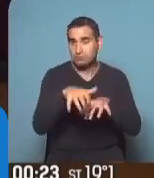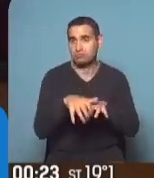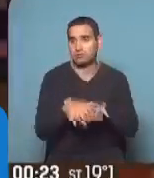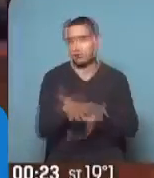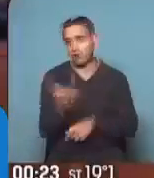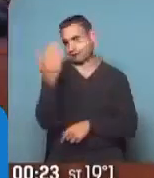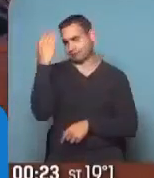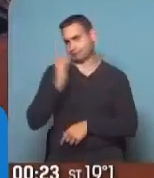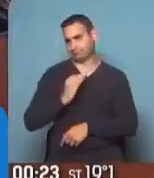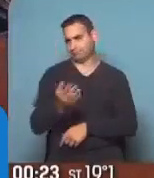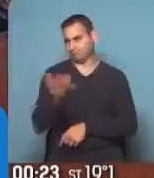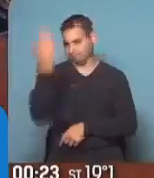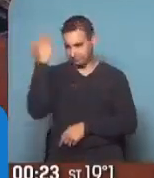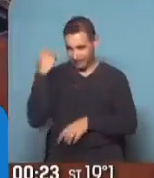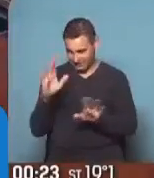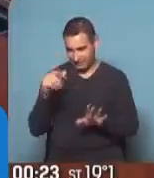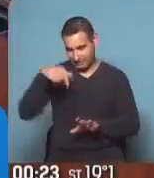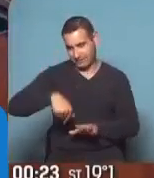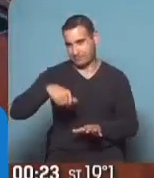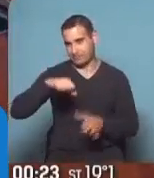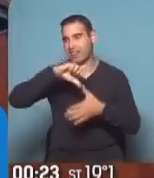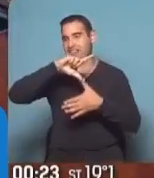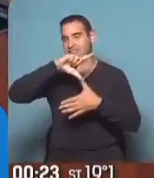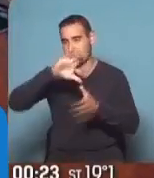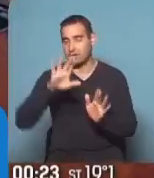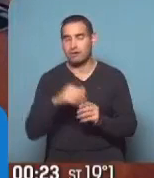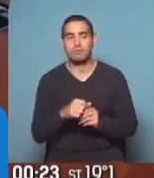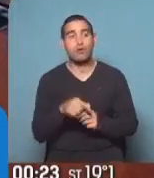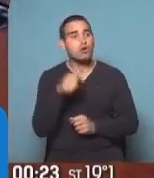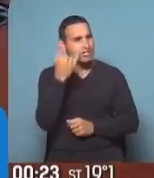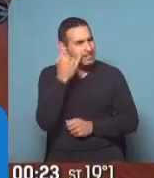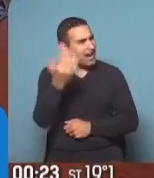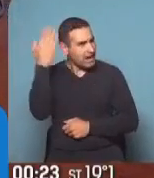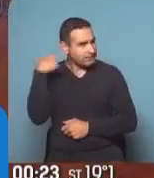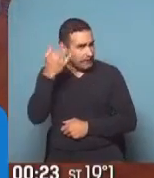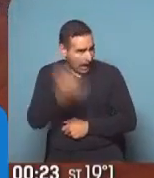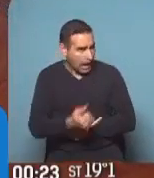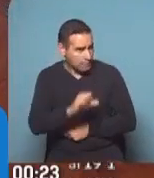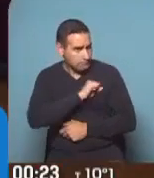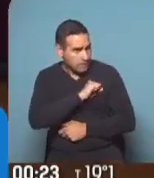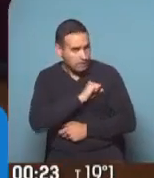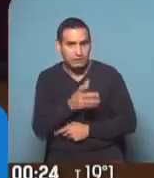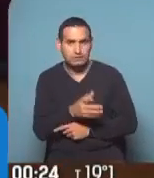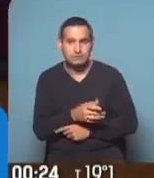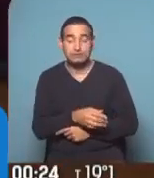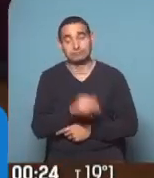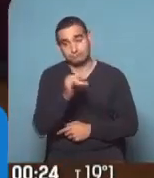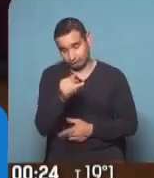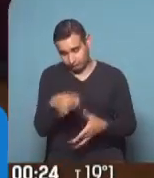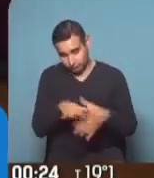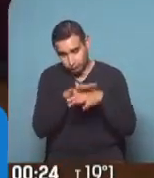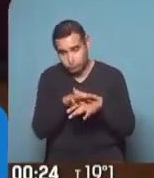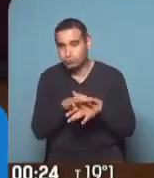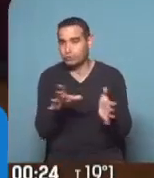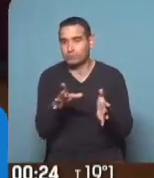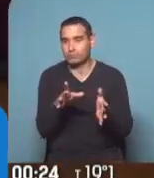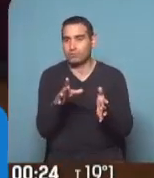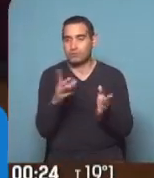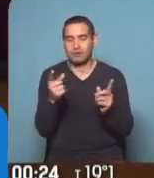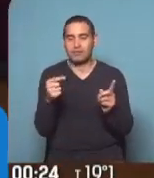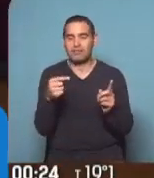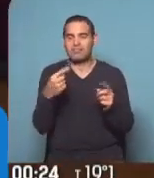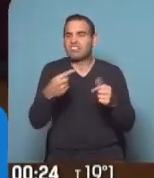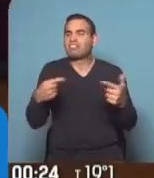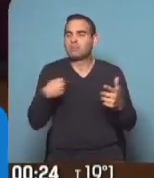época de Latinoamérica. ¿Pero en esa época ya había Malbec? Justamente, todo este prolegómeno